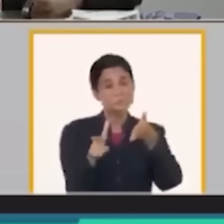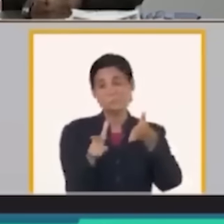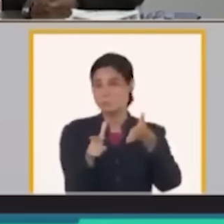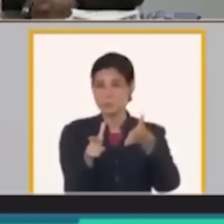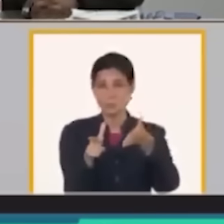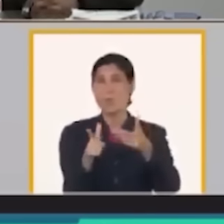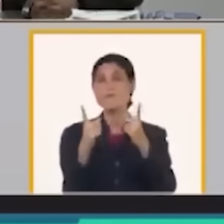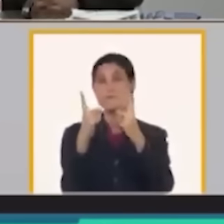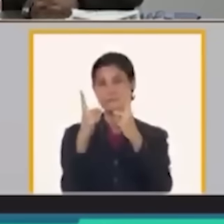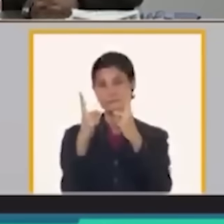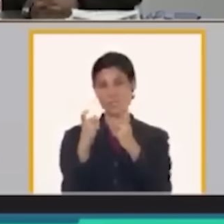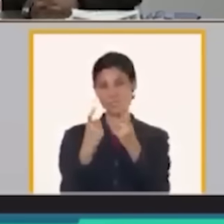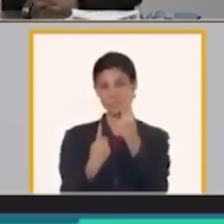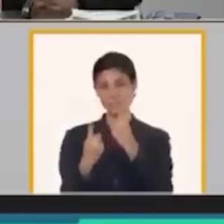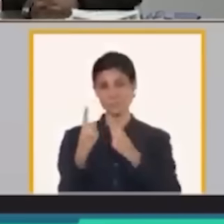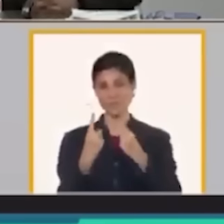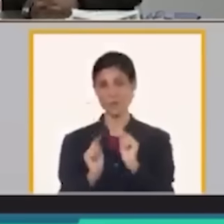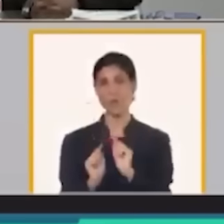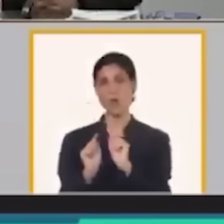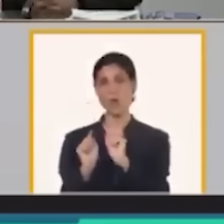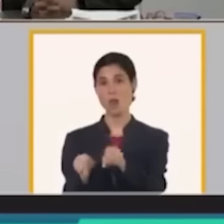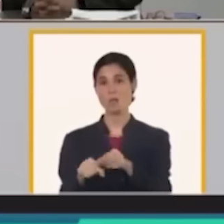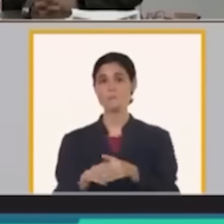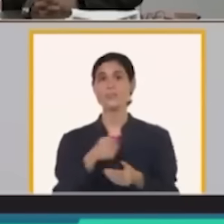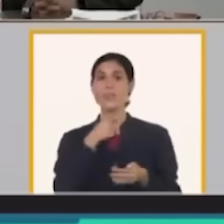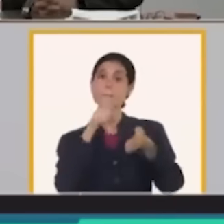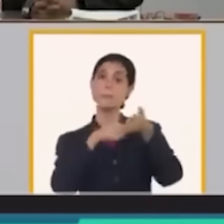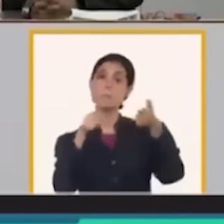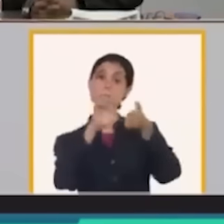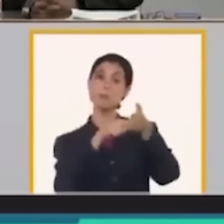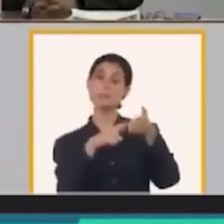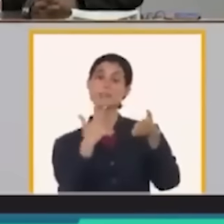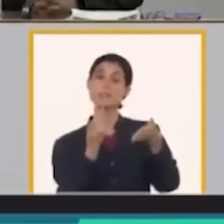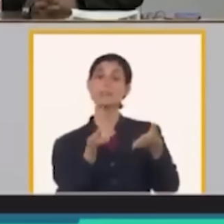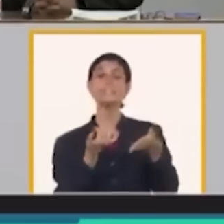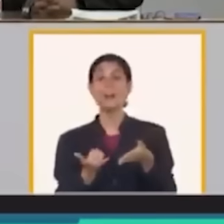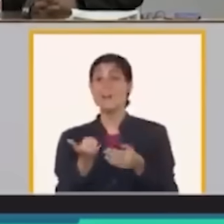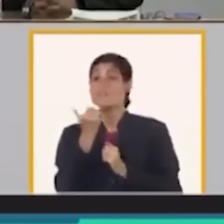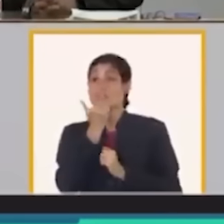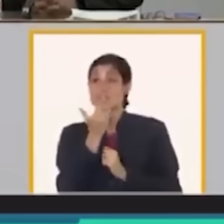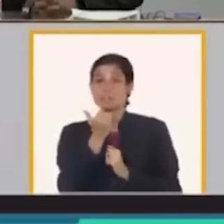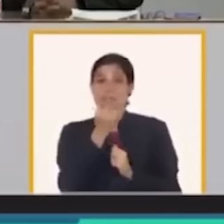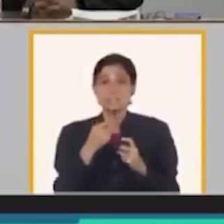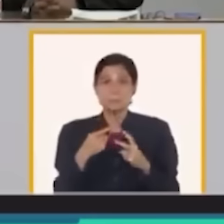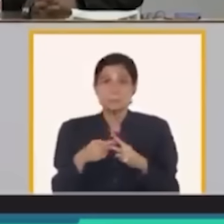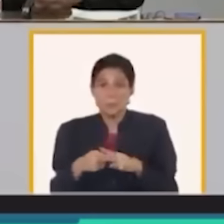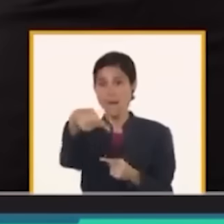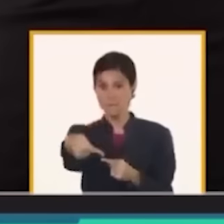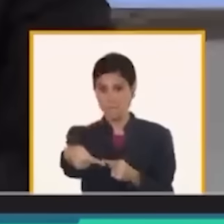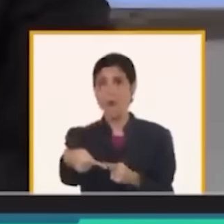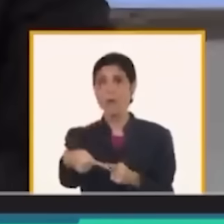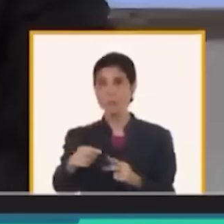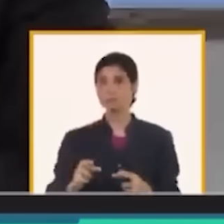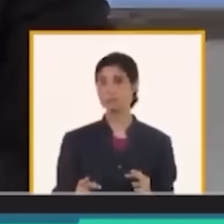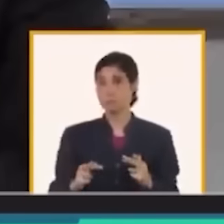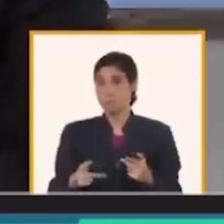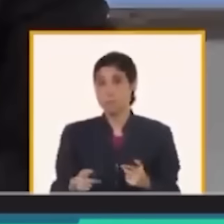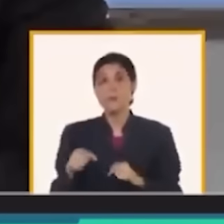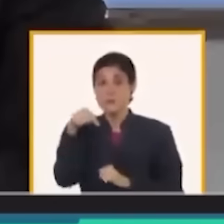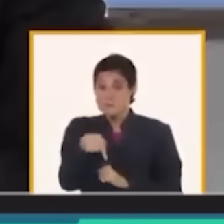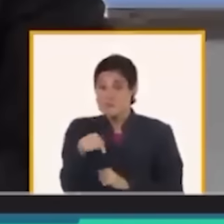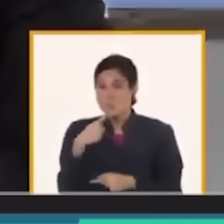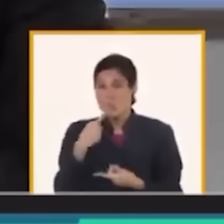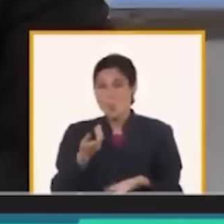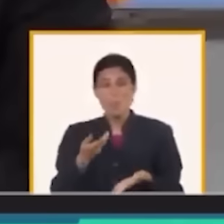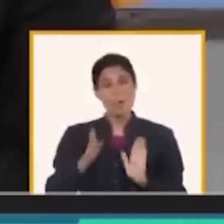junto con la carga de mantenimiento que teníamos previsto, hubo afectaciones importantes en este semestre con el tema del combustible. También el estado